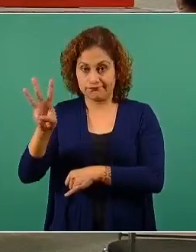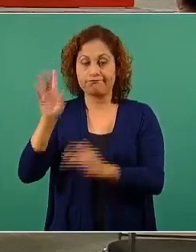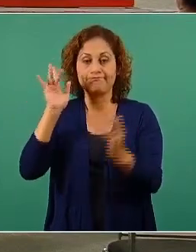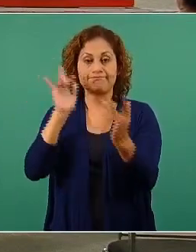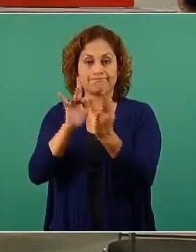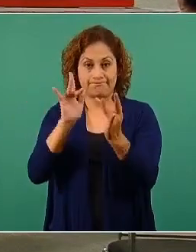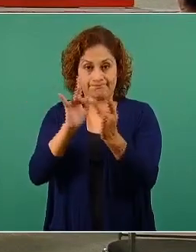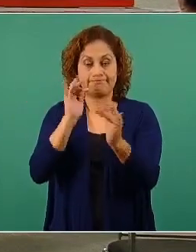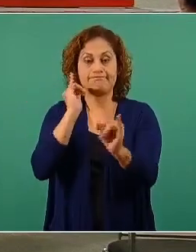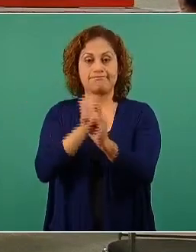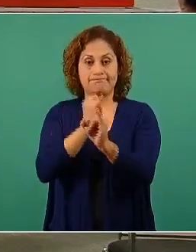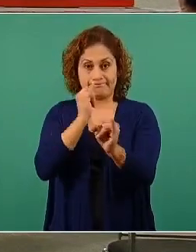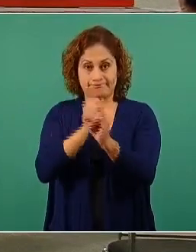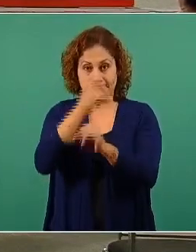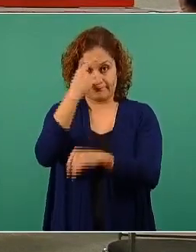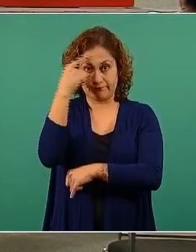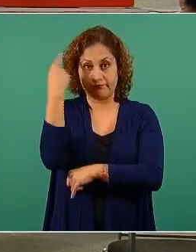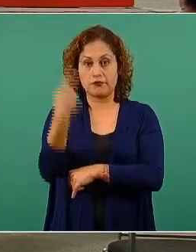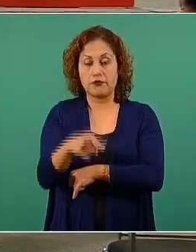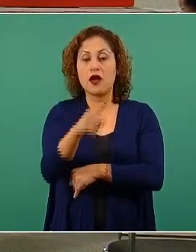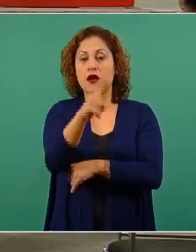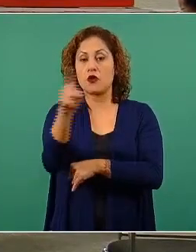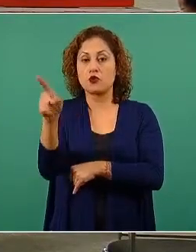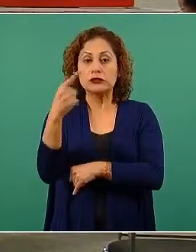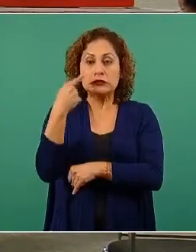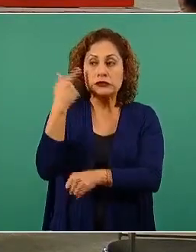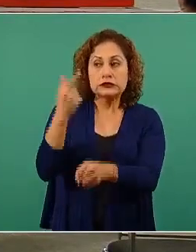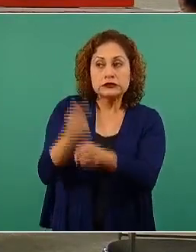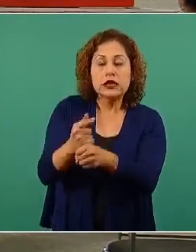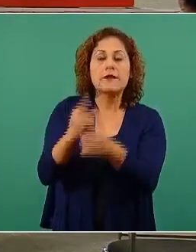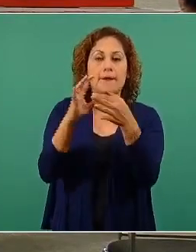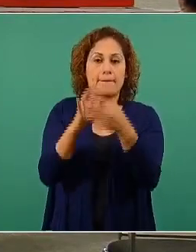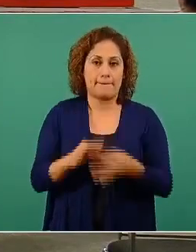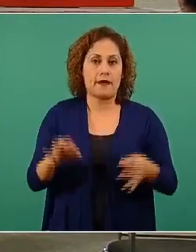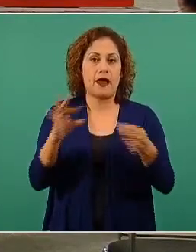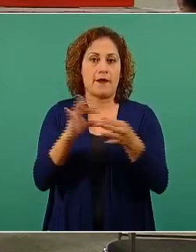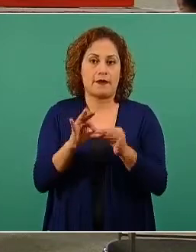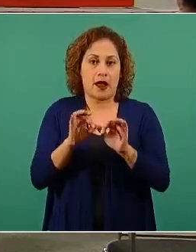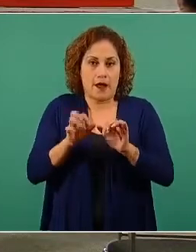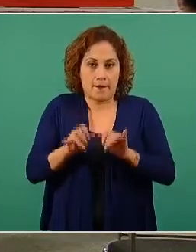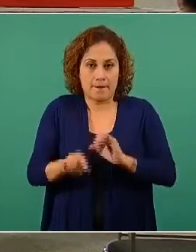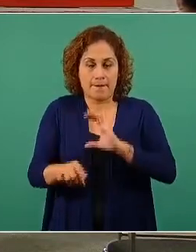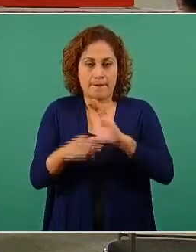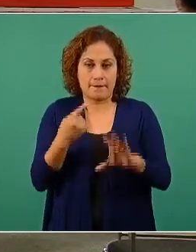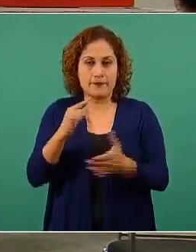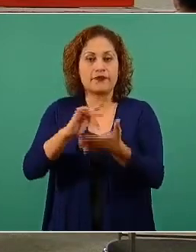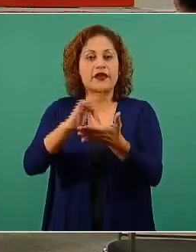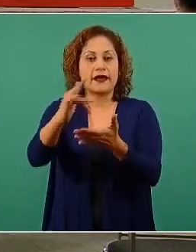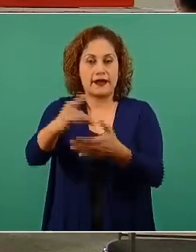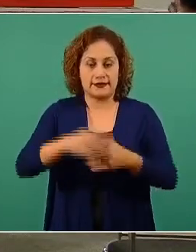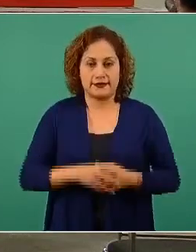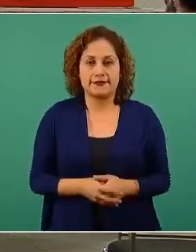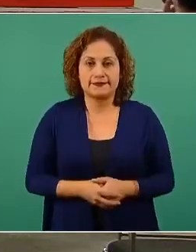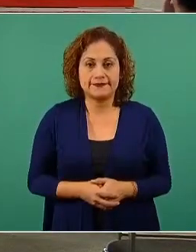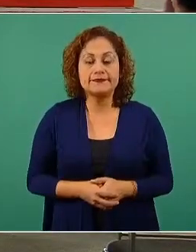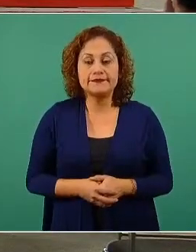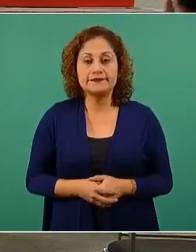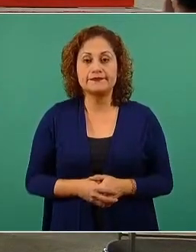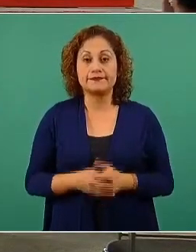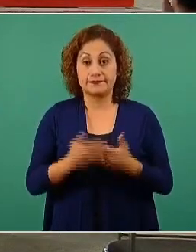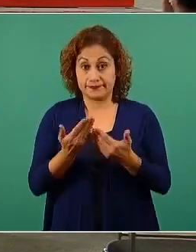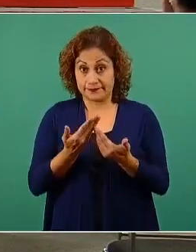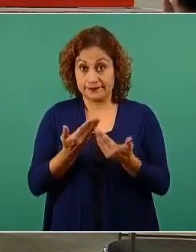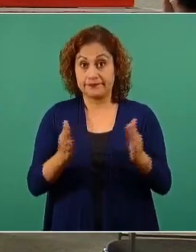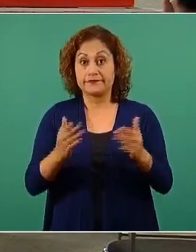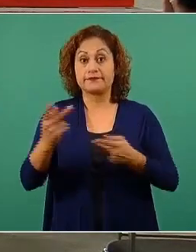de internet para que se comunique cualquier pendiente que haya. Muchas gracias por ayudarnos. Vamos a abrir a preguntas, comentarios.